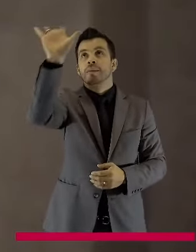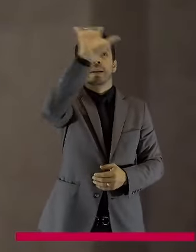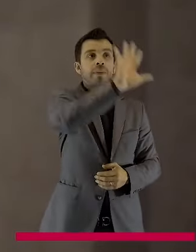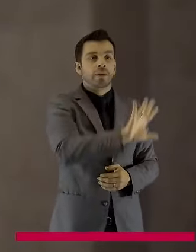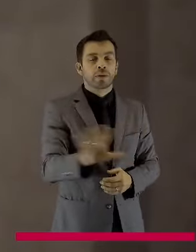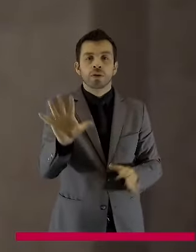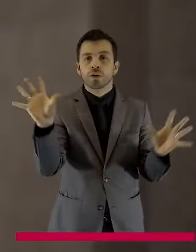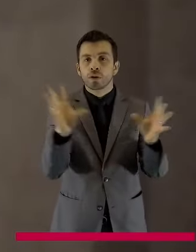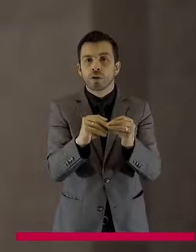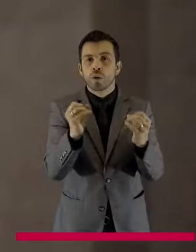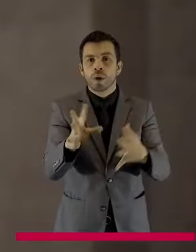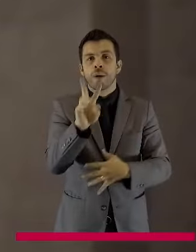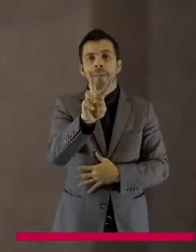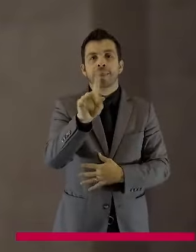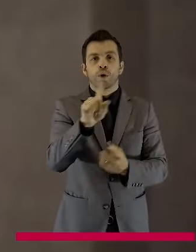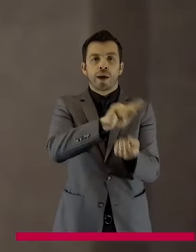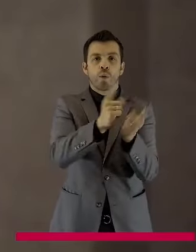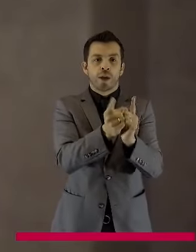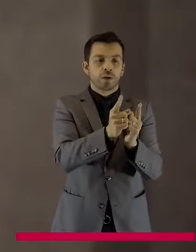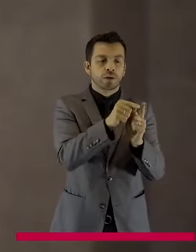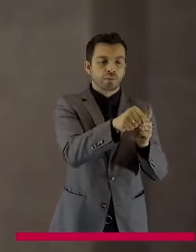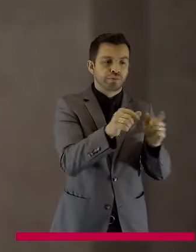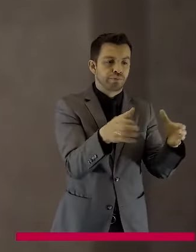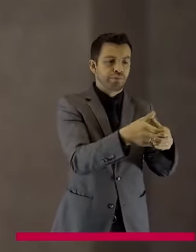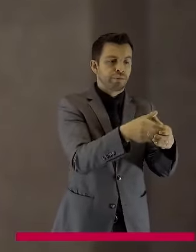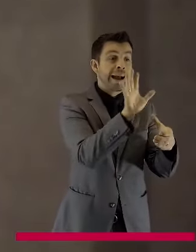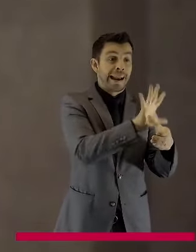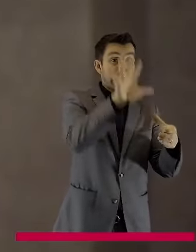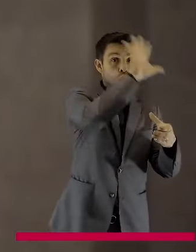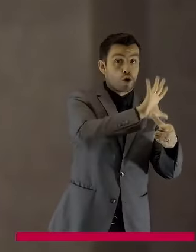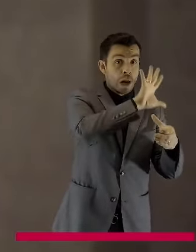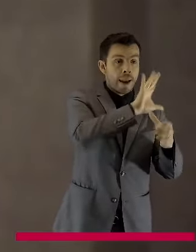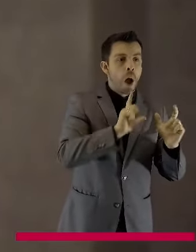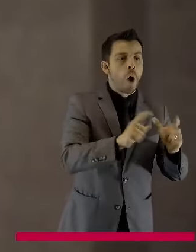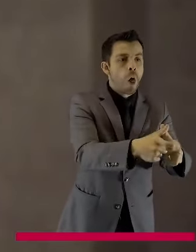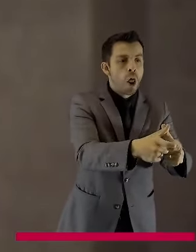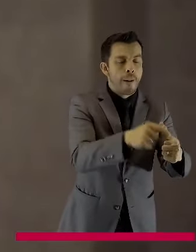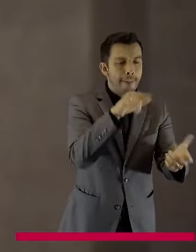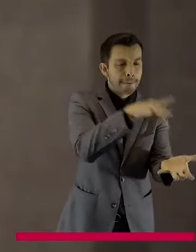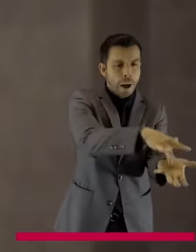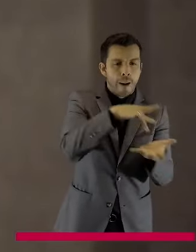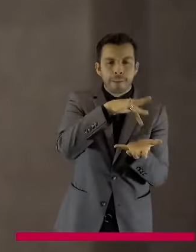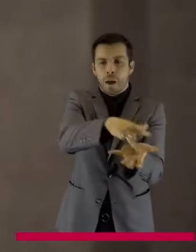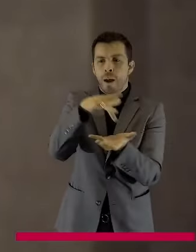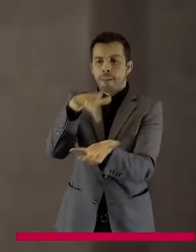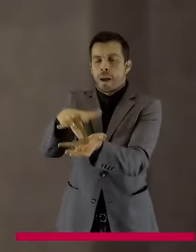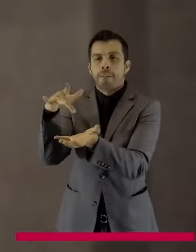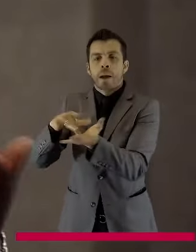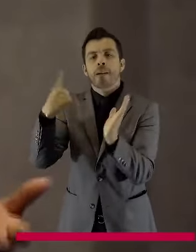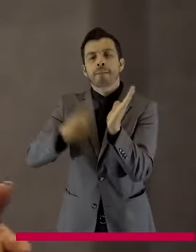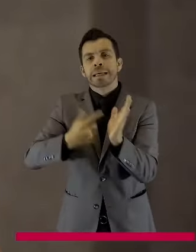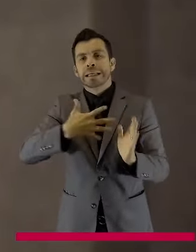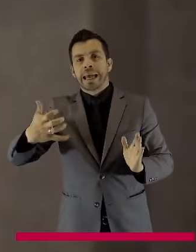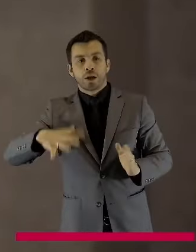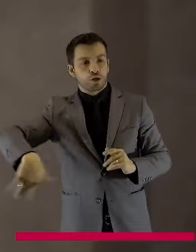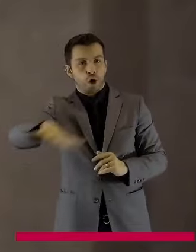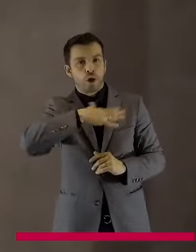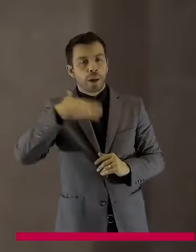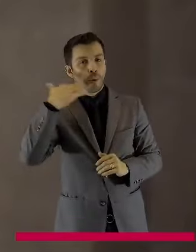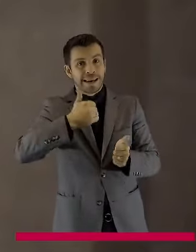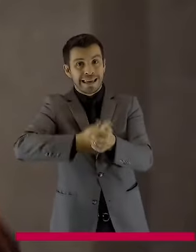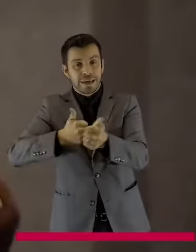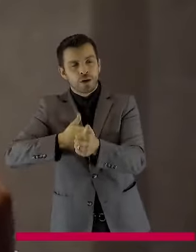en 21 encuentros macroregionales, donde cada mujer pudo poner su